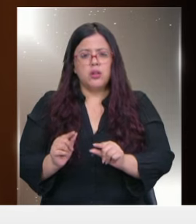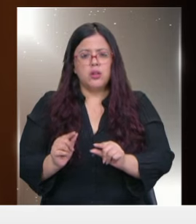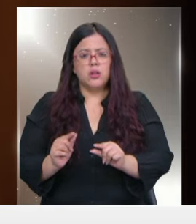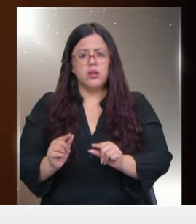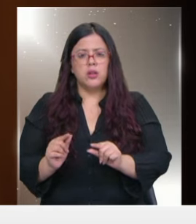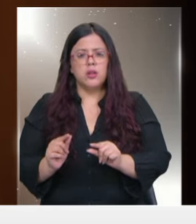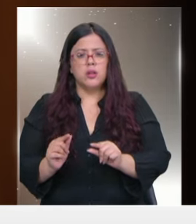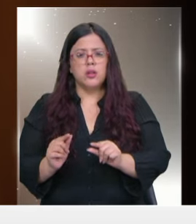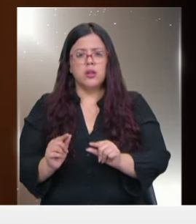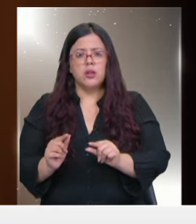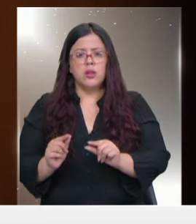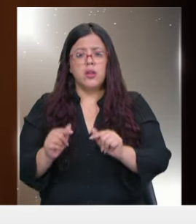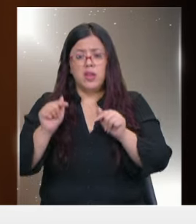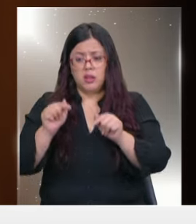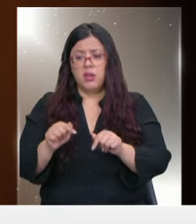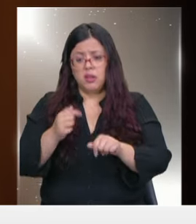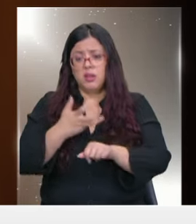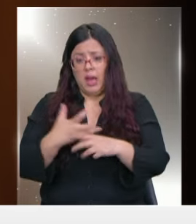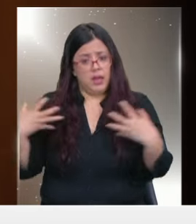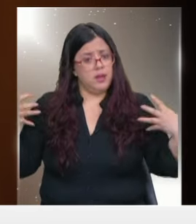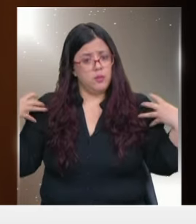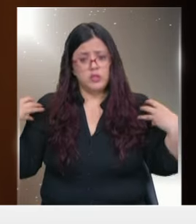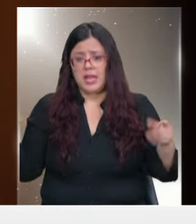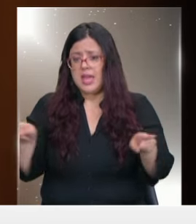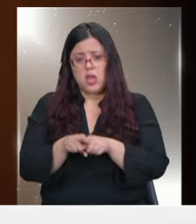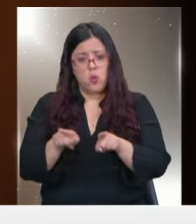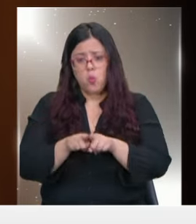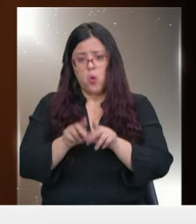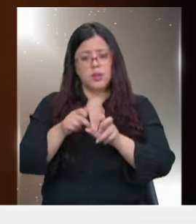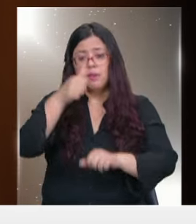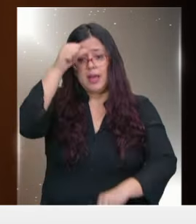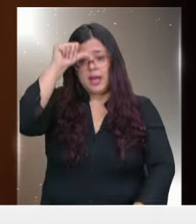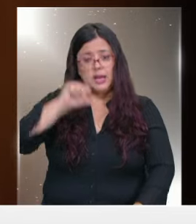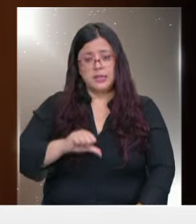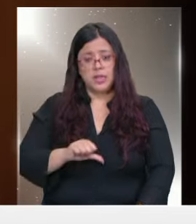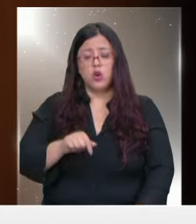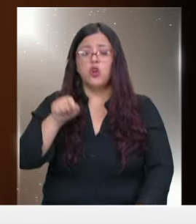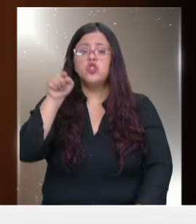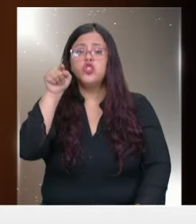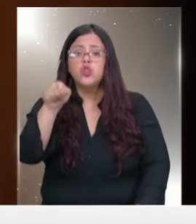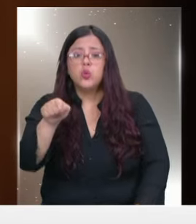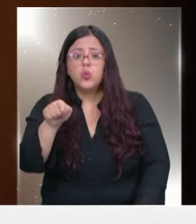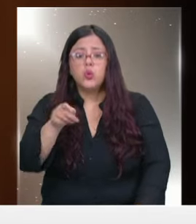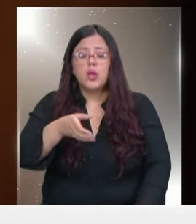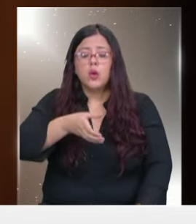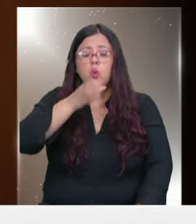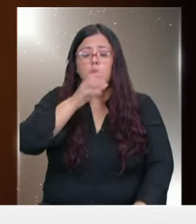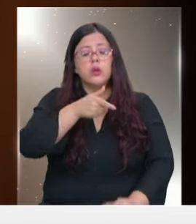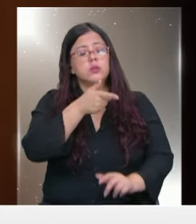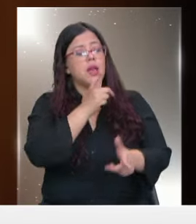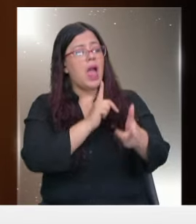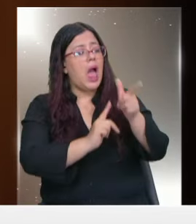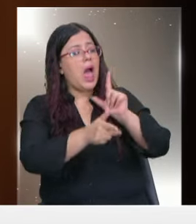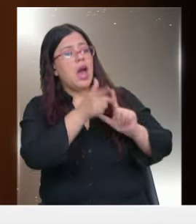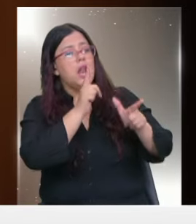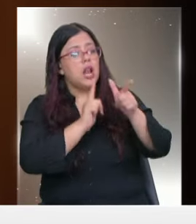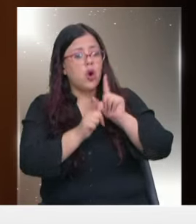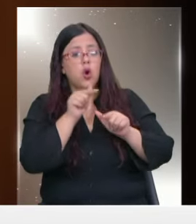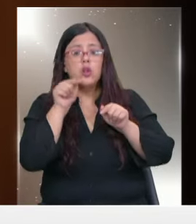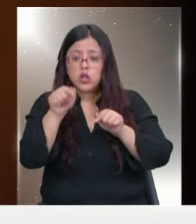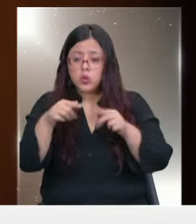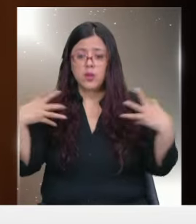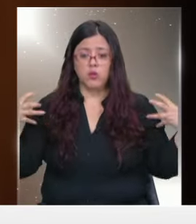no lo exime de responsabilidades penales. Si usted ingiere voluntariamente alcohol y comete